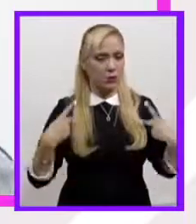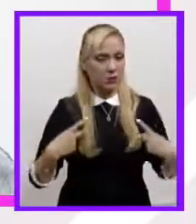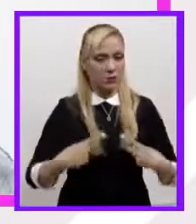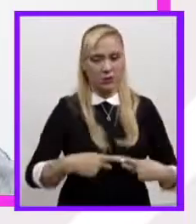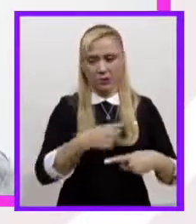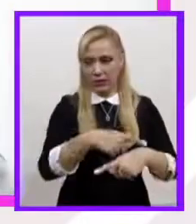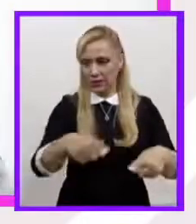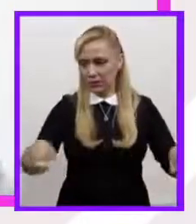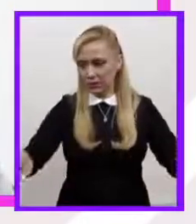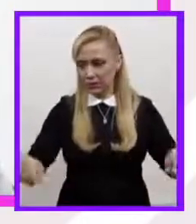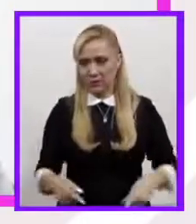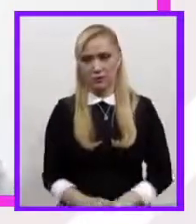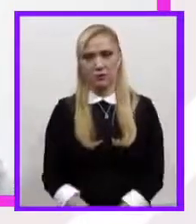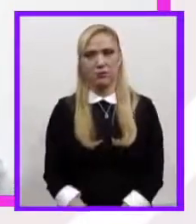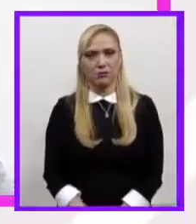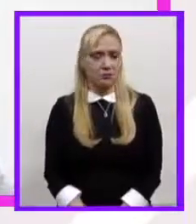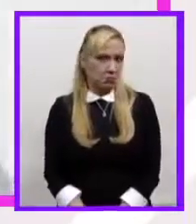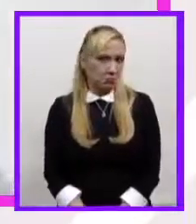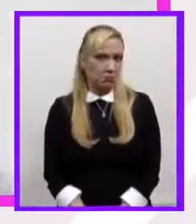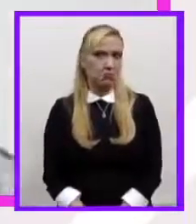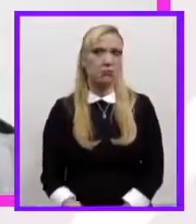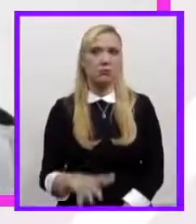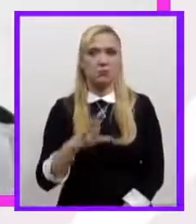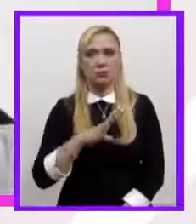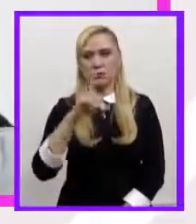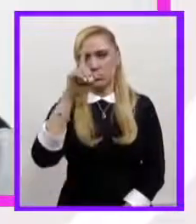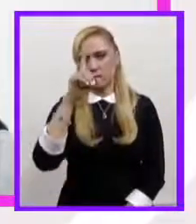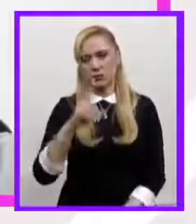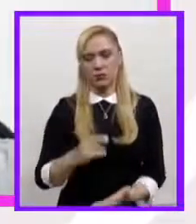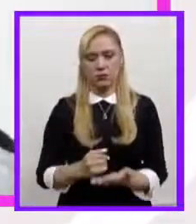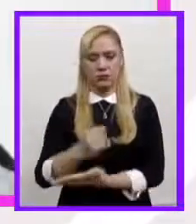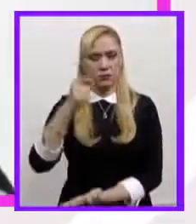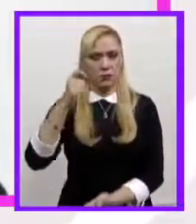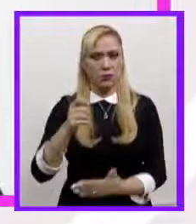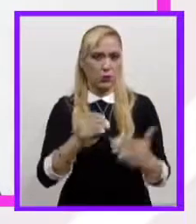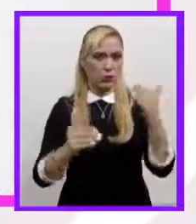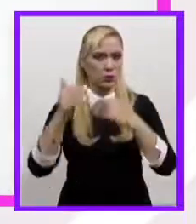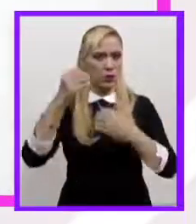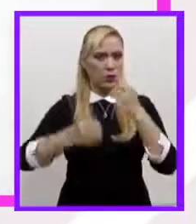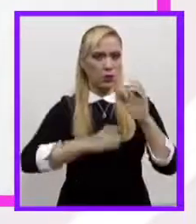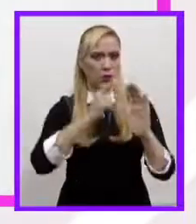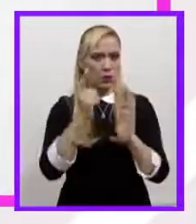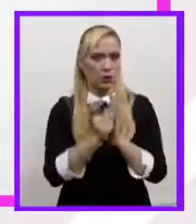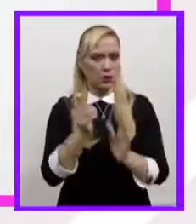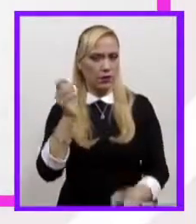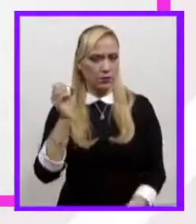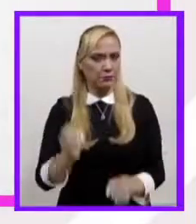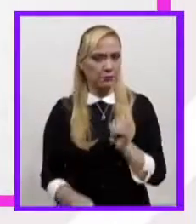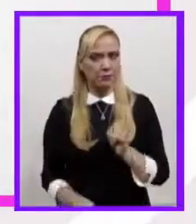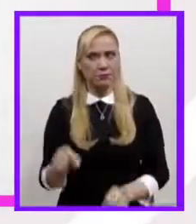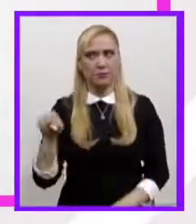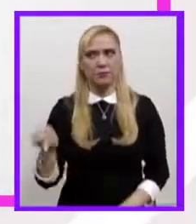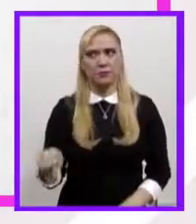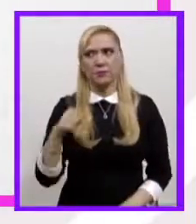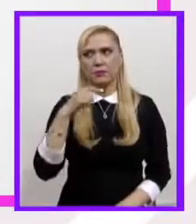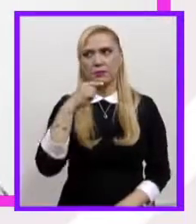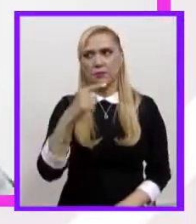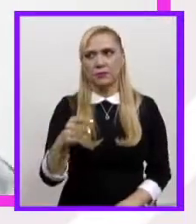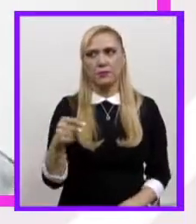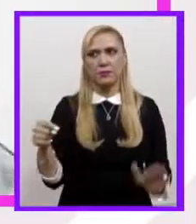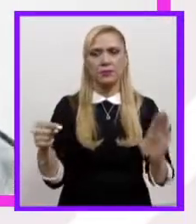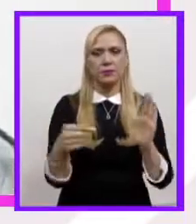personas. Hay una tesis aislada de la Suprema Corte de Justicia de la Nación que se